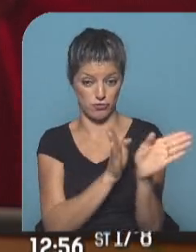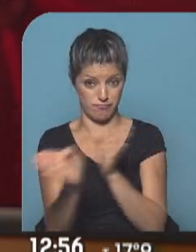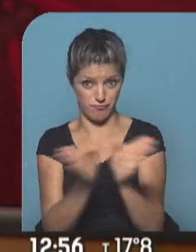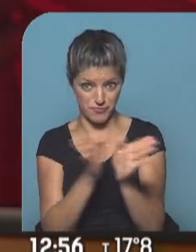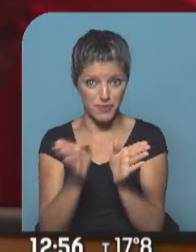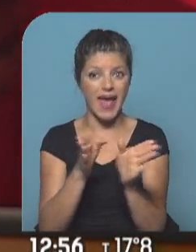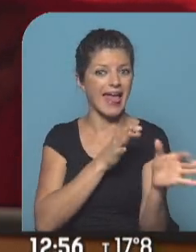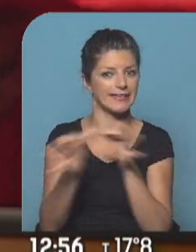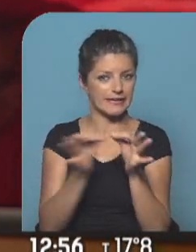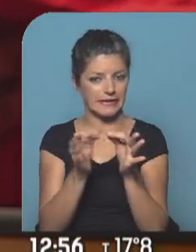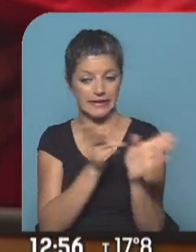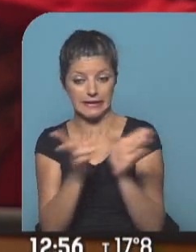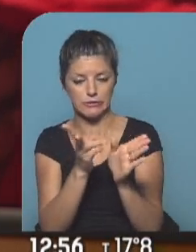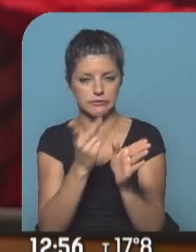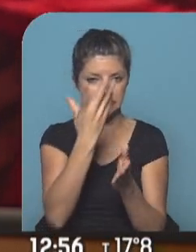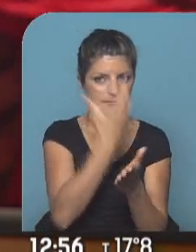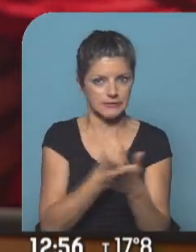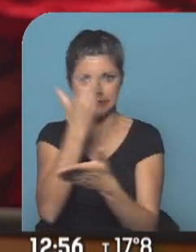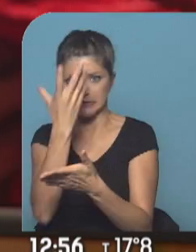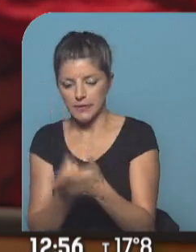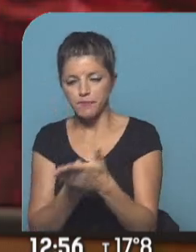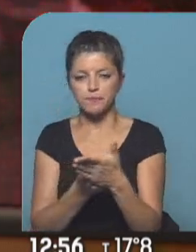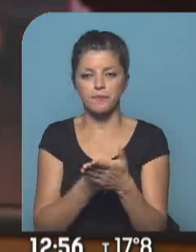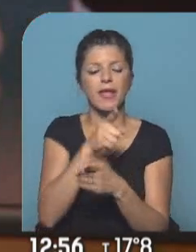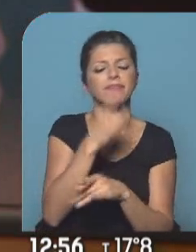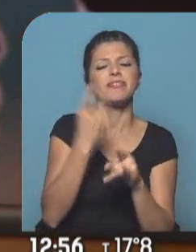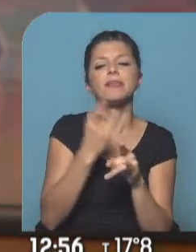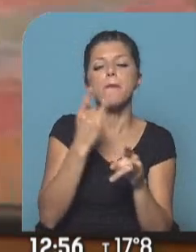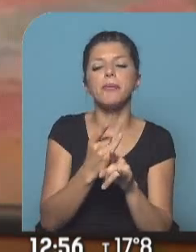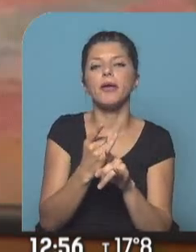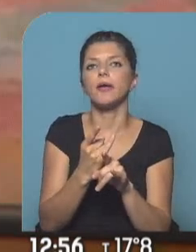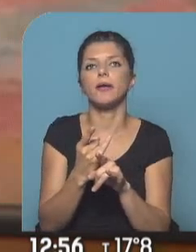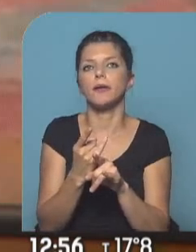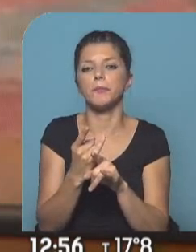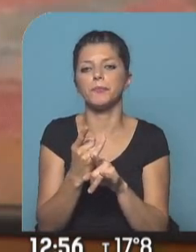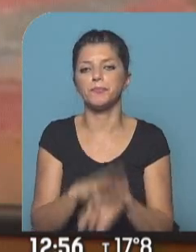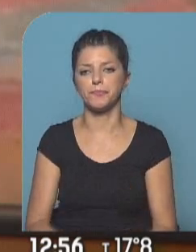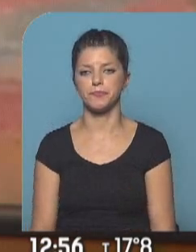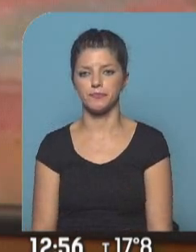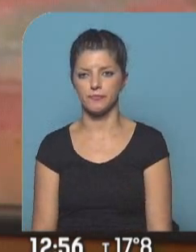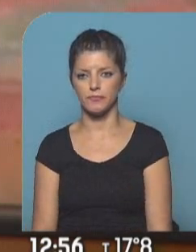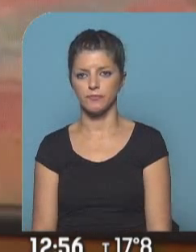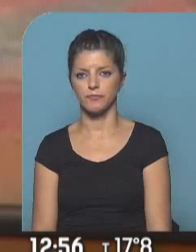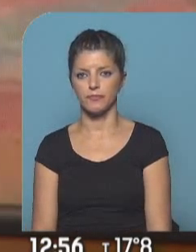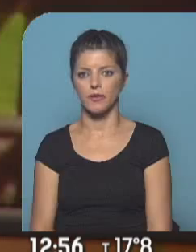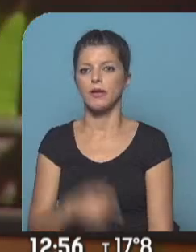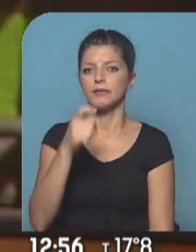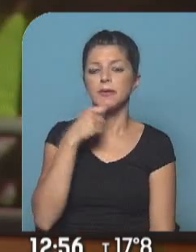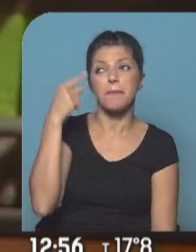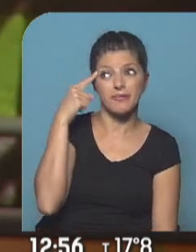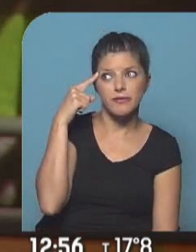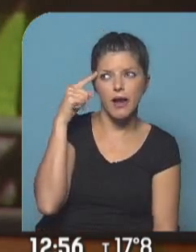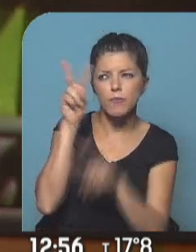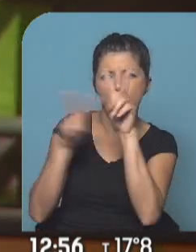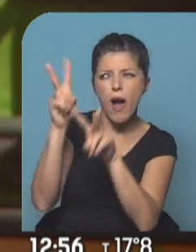dieron los resultados suficientes, digamos. La oposición siempre viene en una especie de ambivalencia entre apostar a la caída del